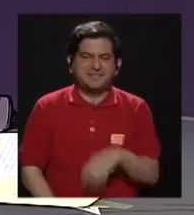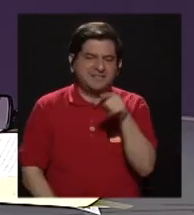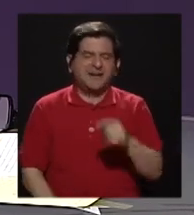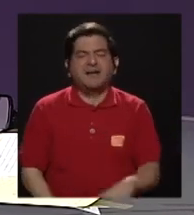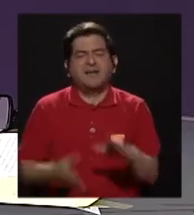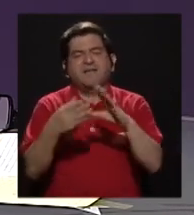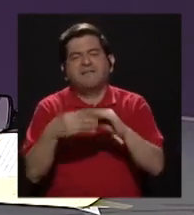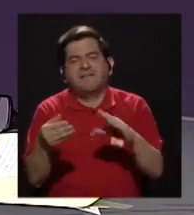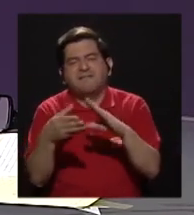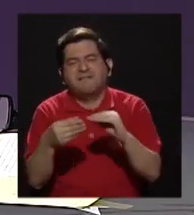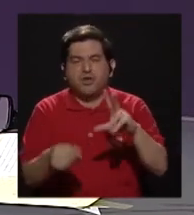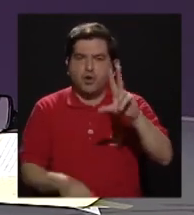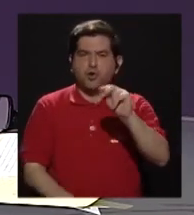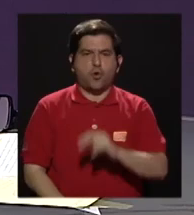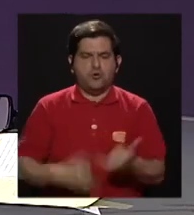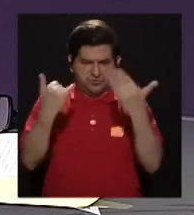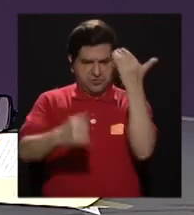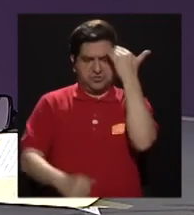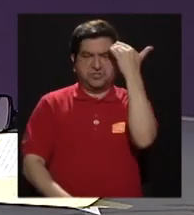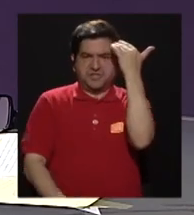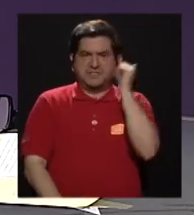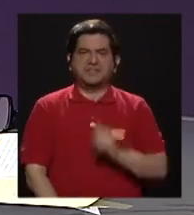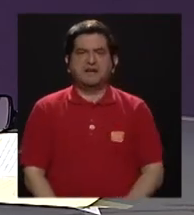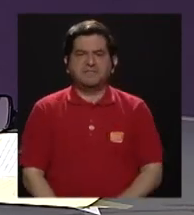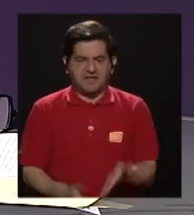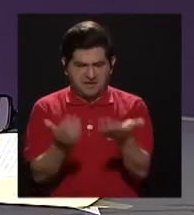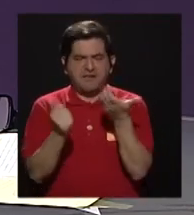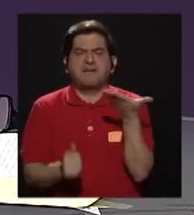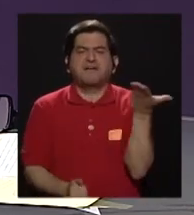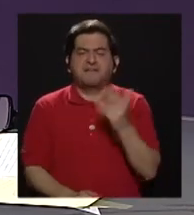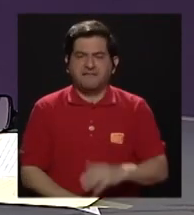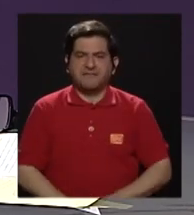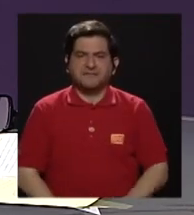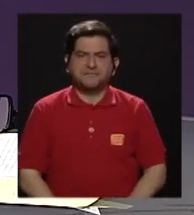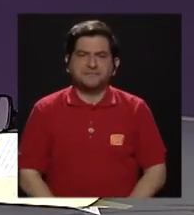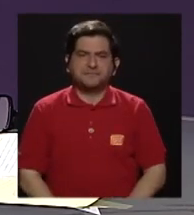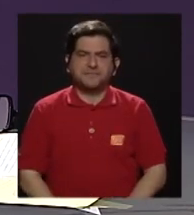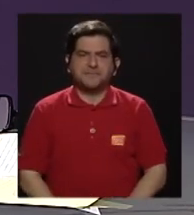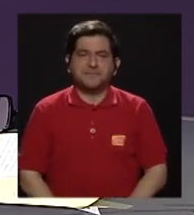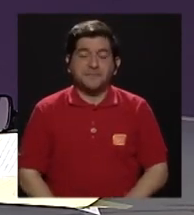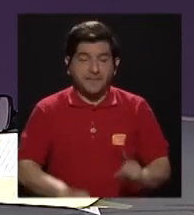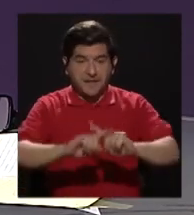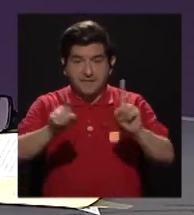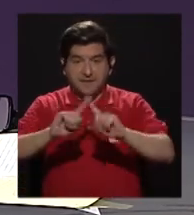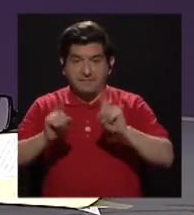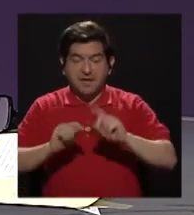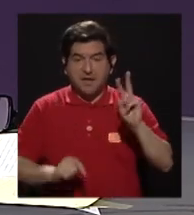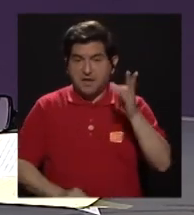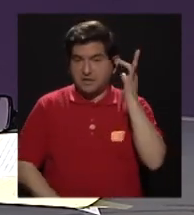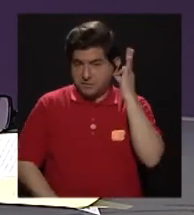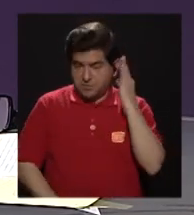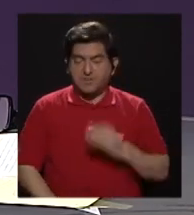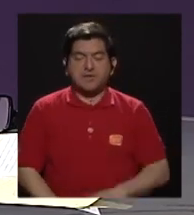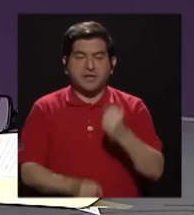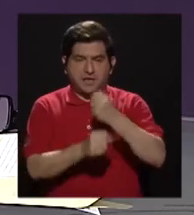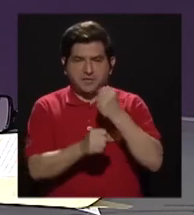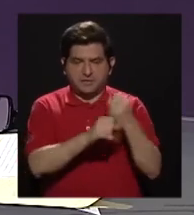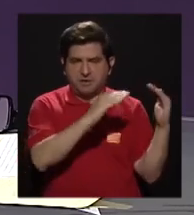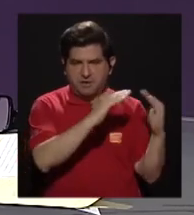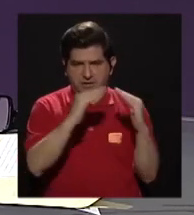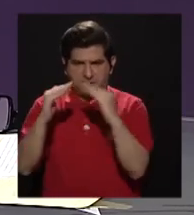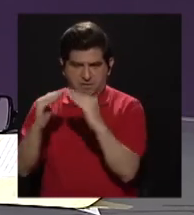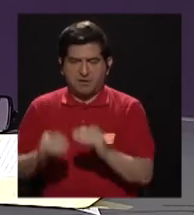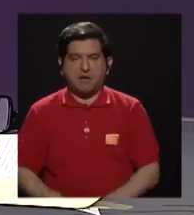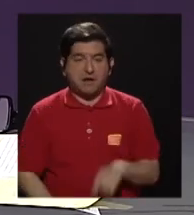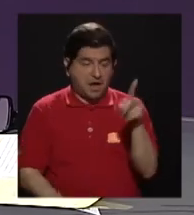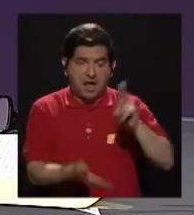¿verdad? Porque ya ellas ya sí saben lo que quieren. Entonces, ya varias de las compañeras trabajadoras domésticas le dicen, cuando